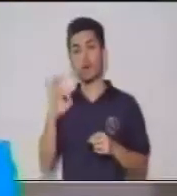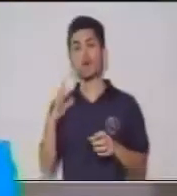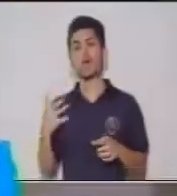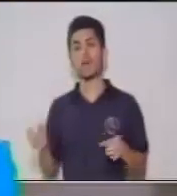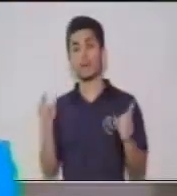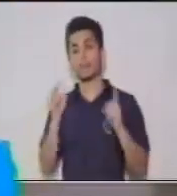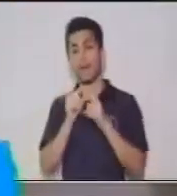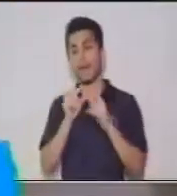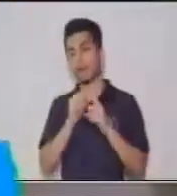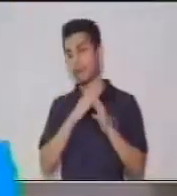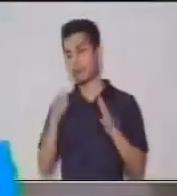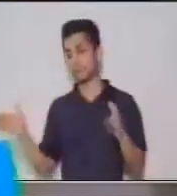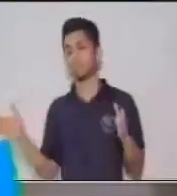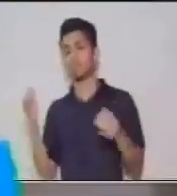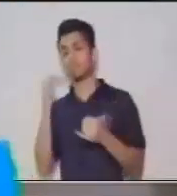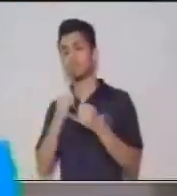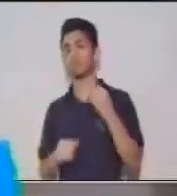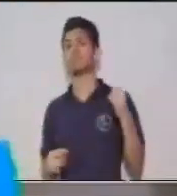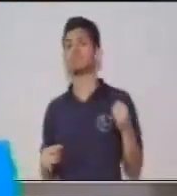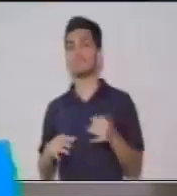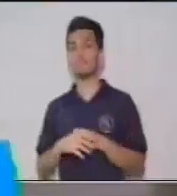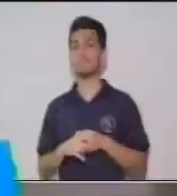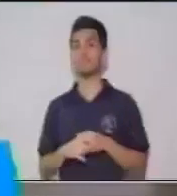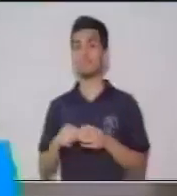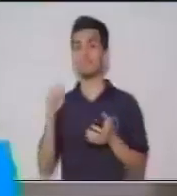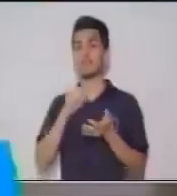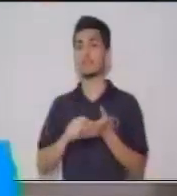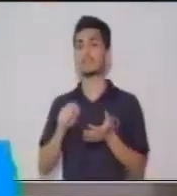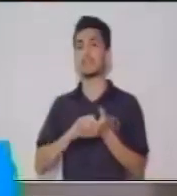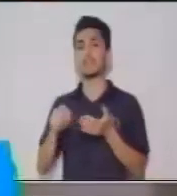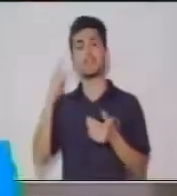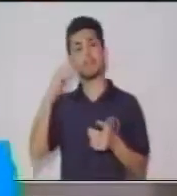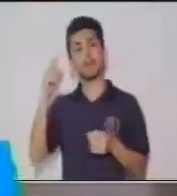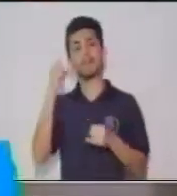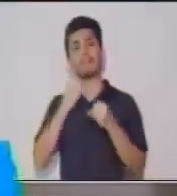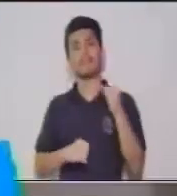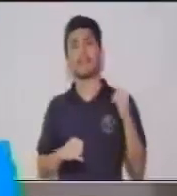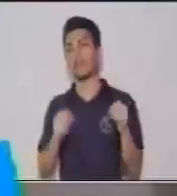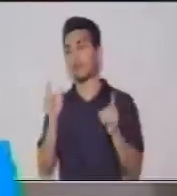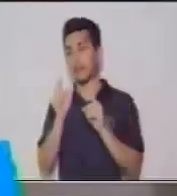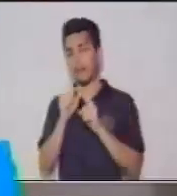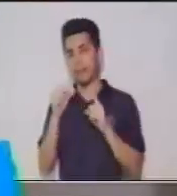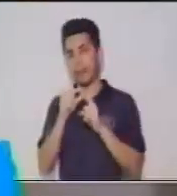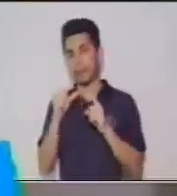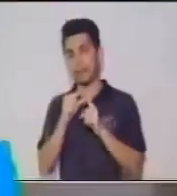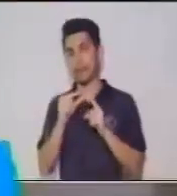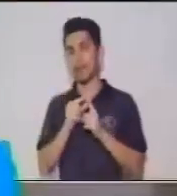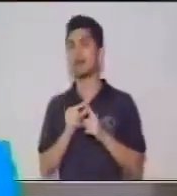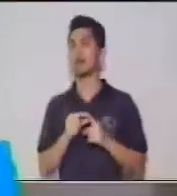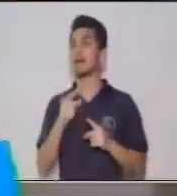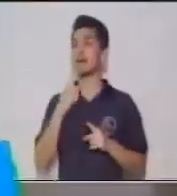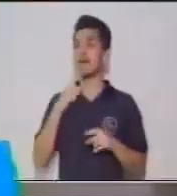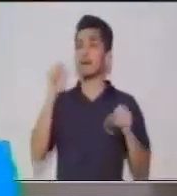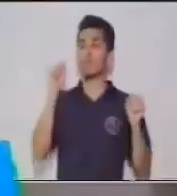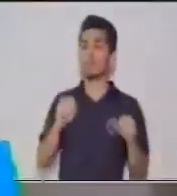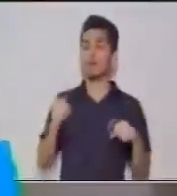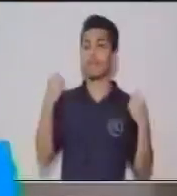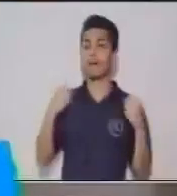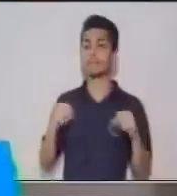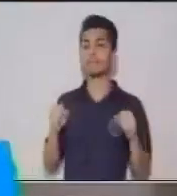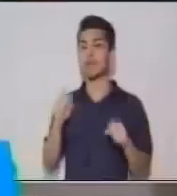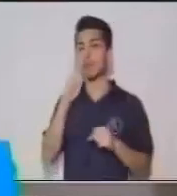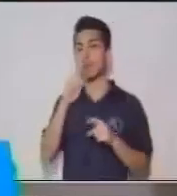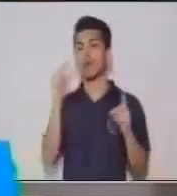que terminan o que se escriben al final de la palabra, permitiendo formar